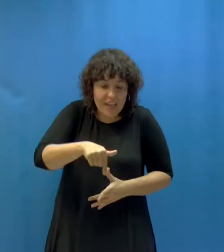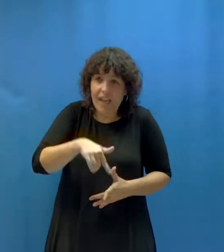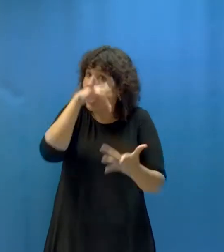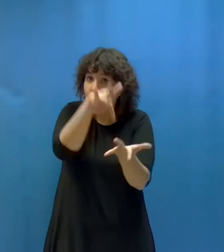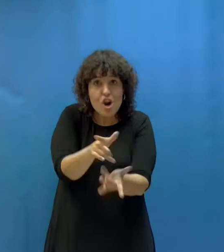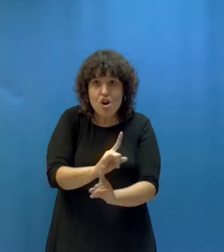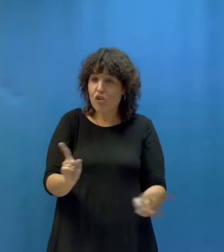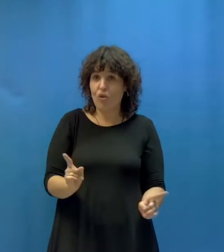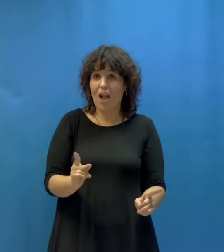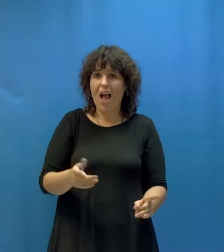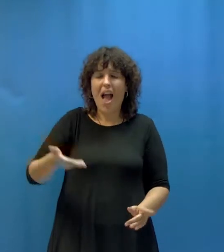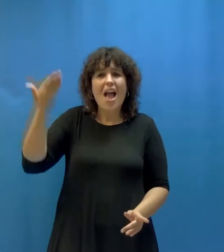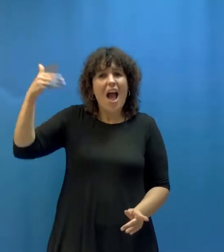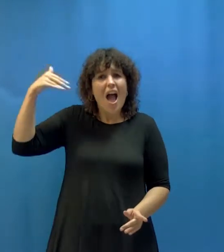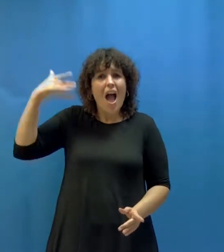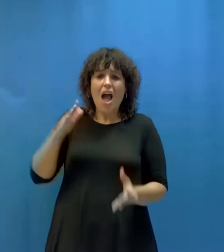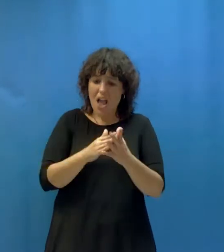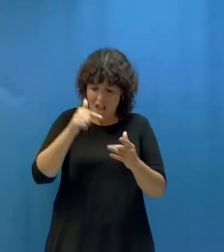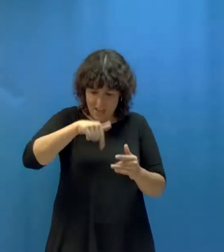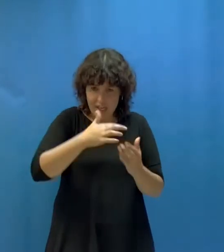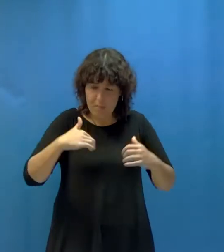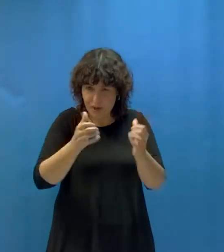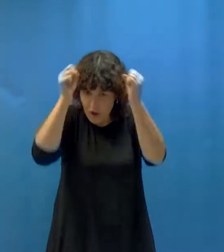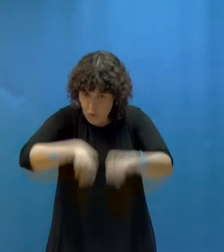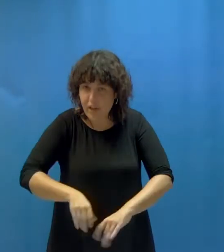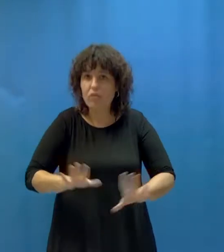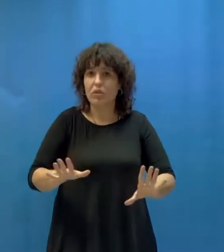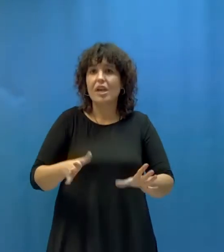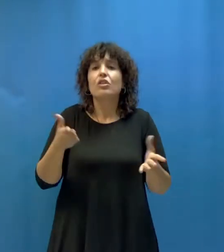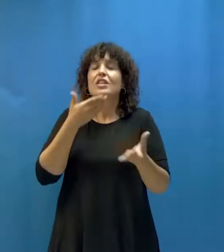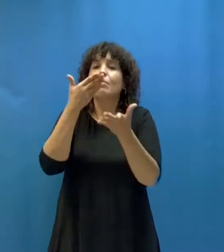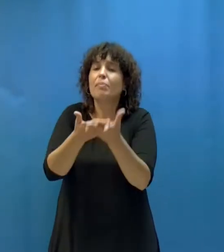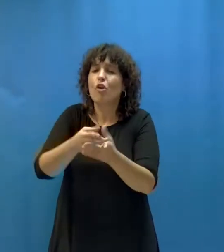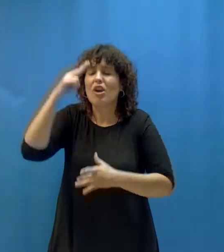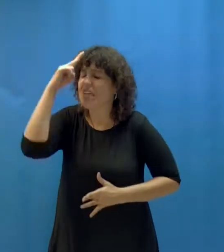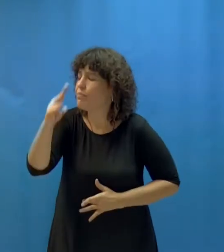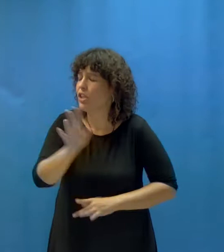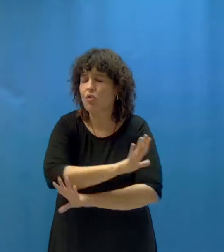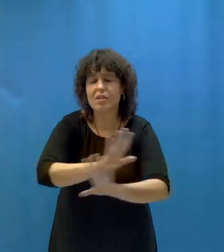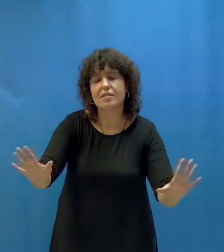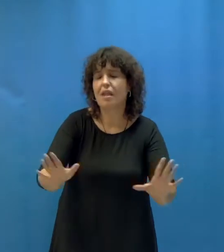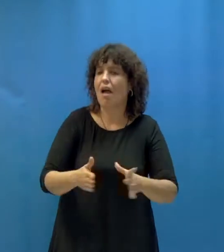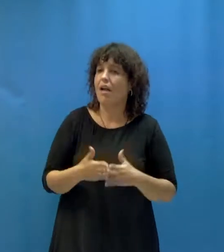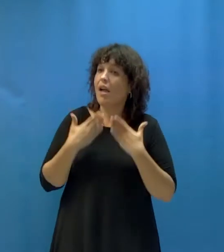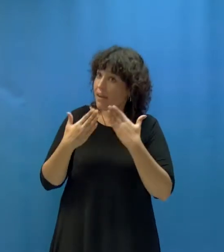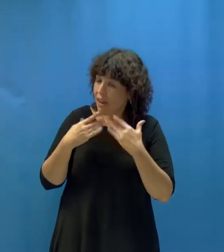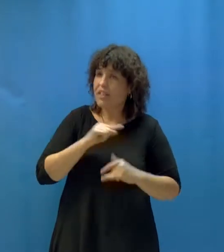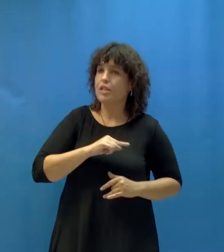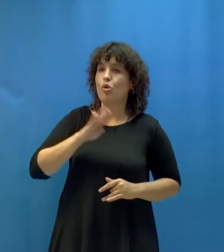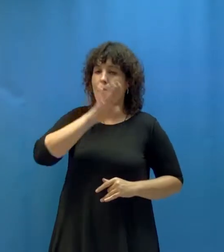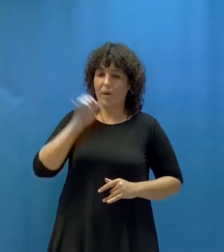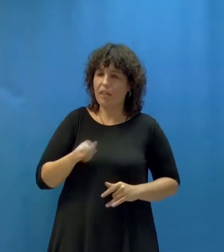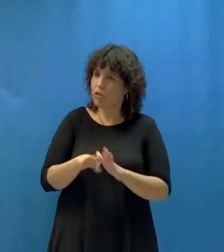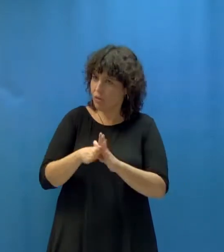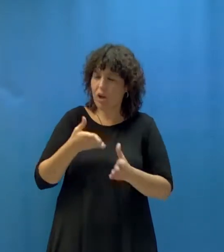viene de mandatos anteriores también. Así que simplemente respeto al ponente. Nada gracias, más. Alcaldesa. Gracias, señor Pérez. Puede continuar.